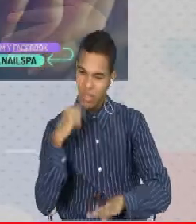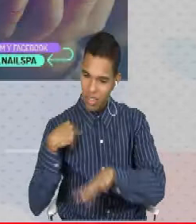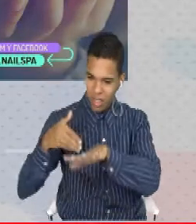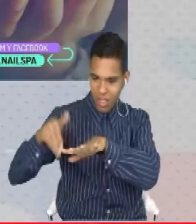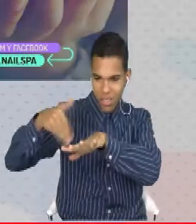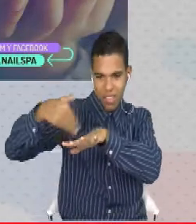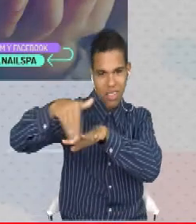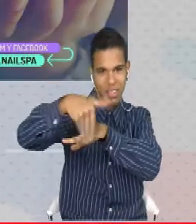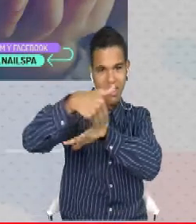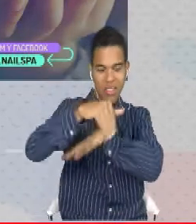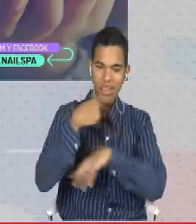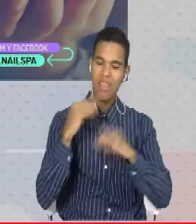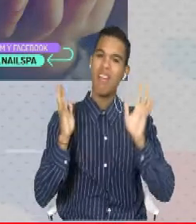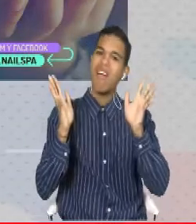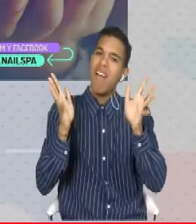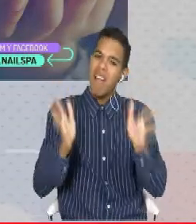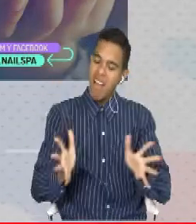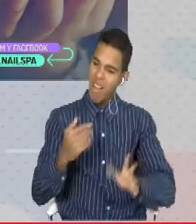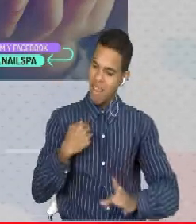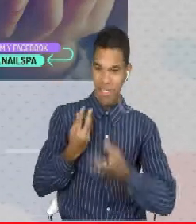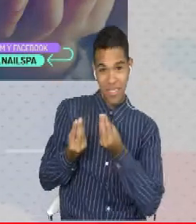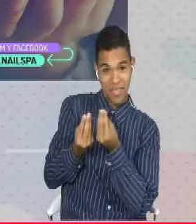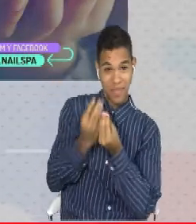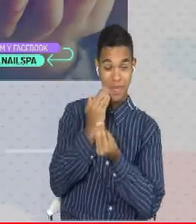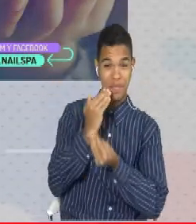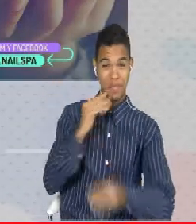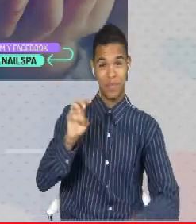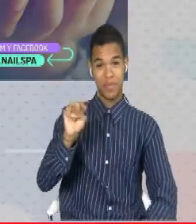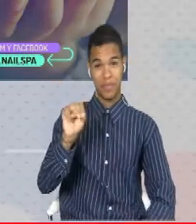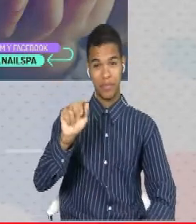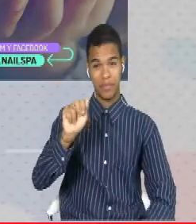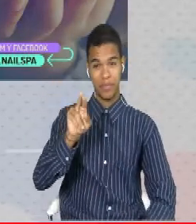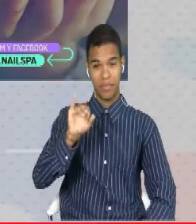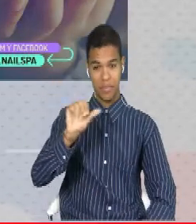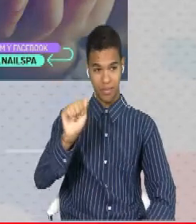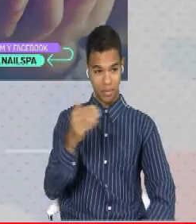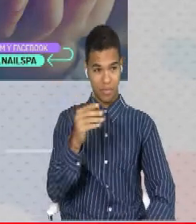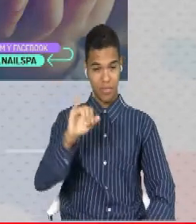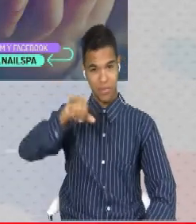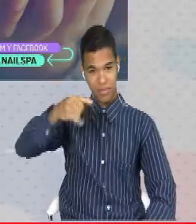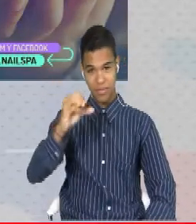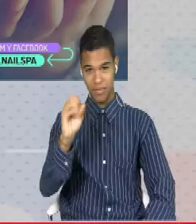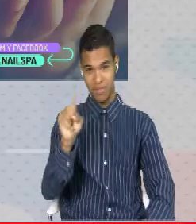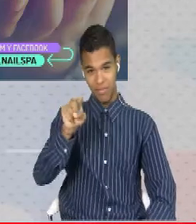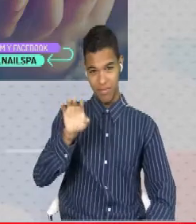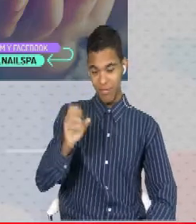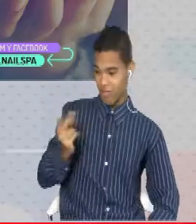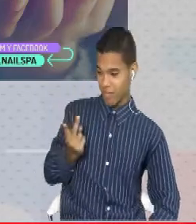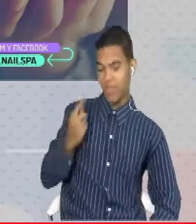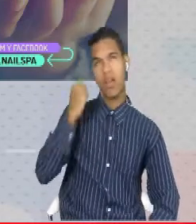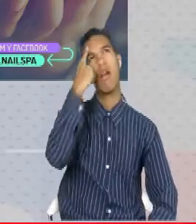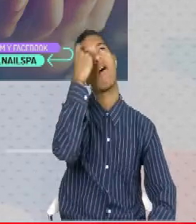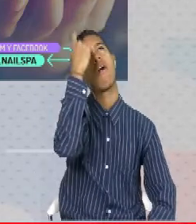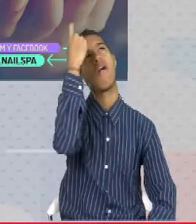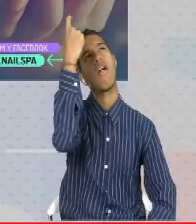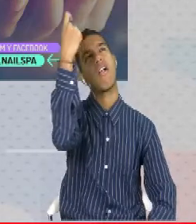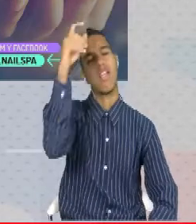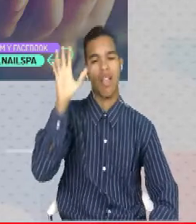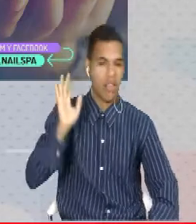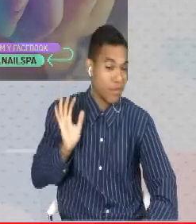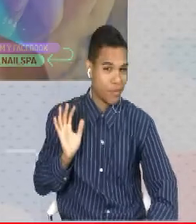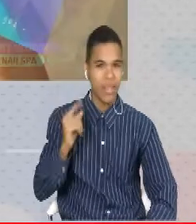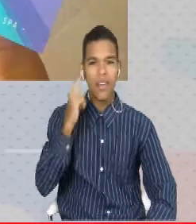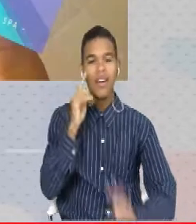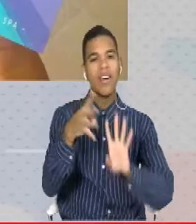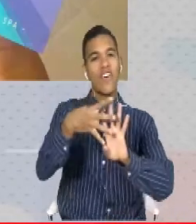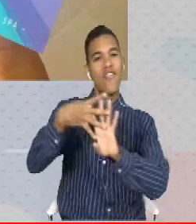uñas. Y con mi socia María José, muy soñadoras las dos, comenzamos a mirar como formatos que existían